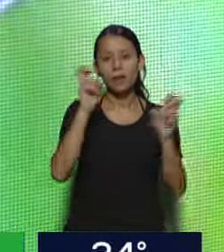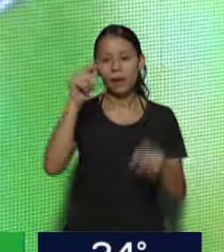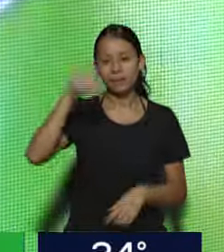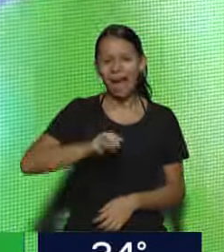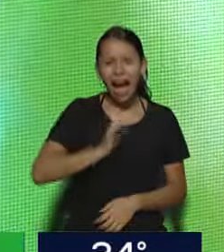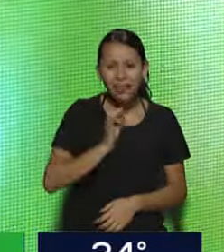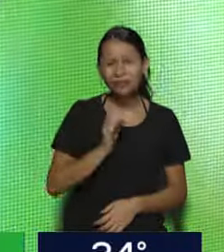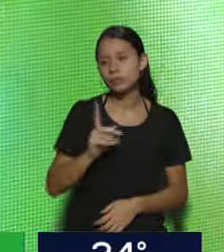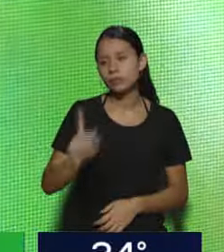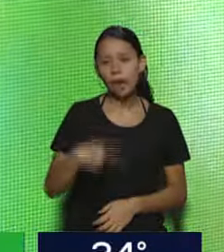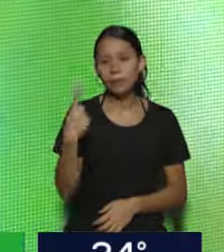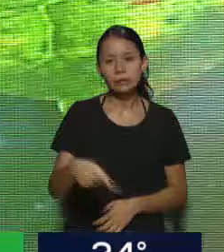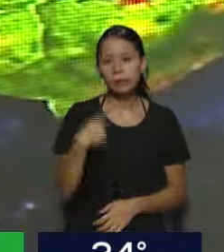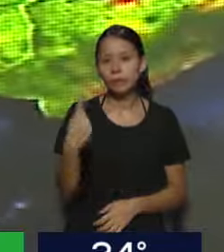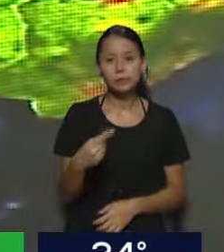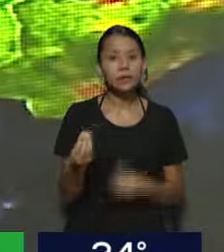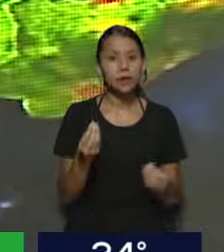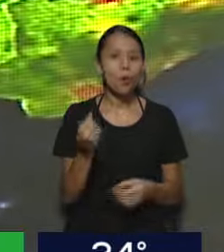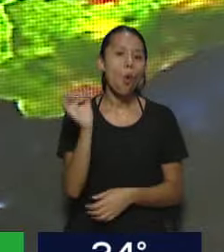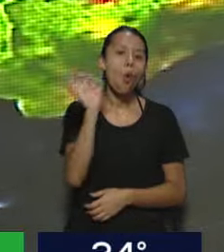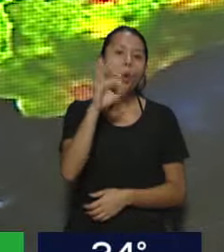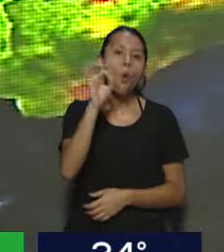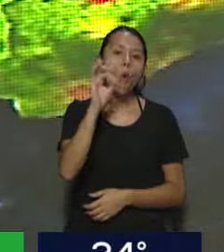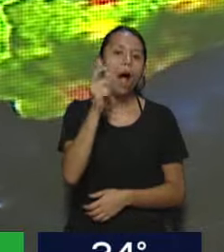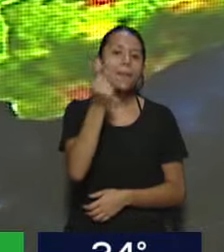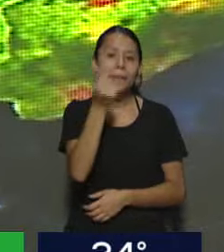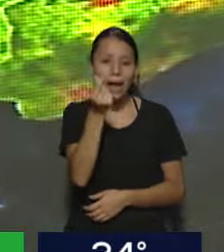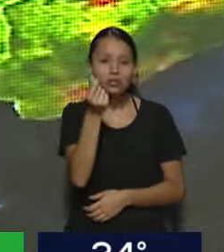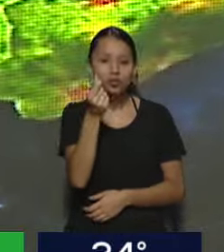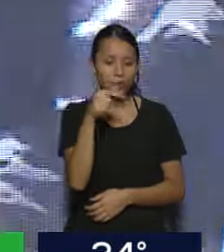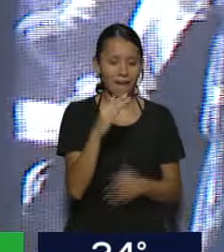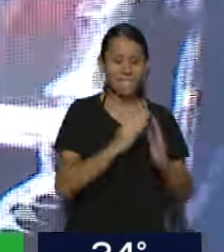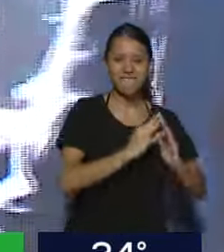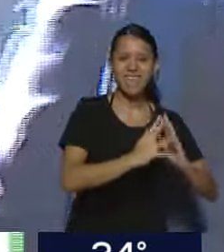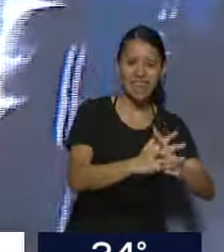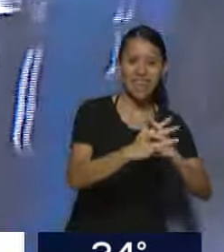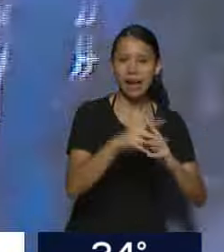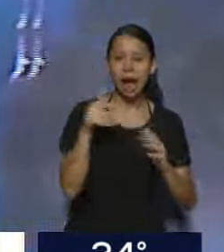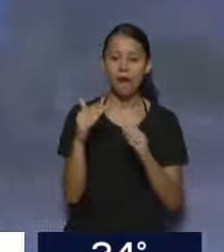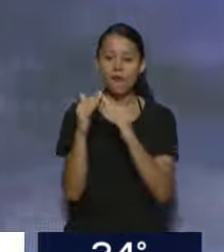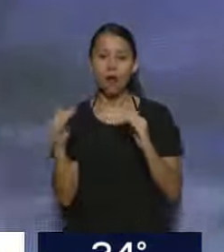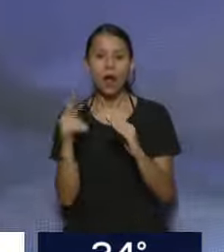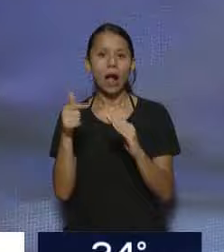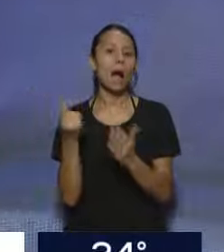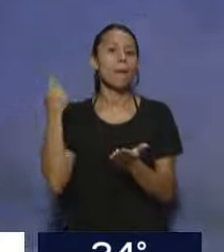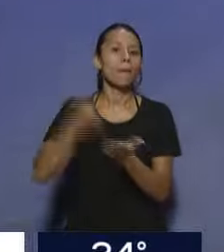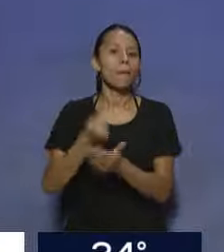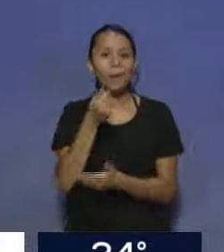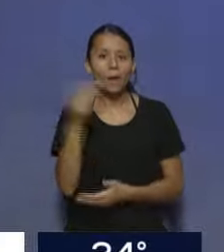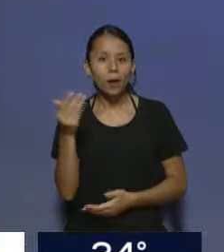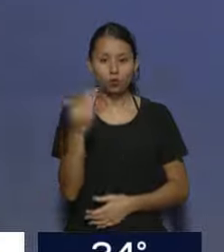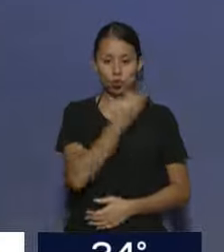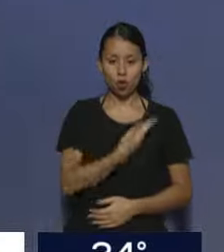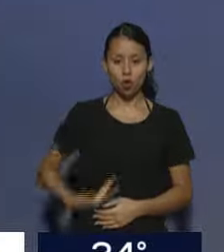recurre. El precio de la uva, la rentabilidad en las fincas, lo que pagan las bodegas, la intervención del gobierno nacional y los